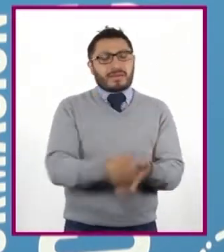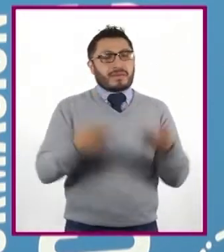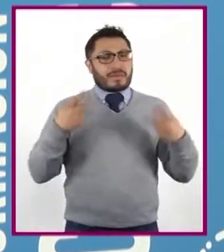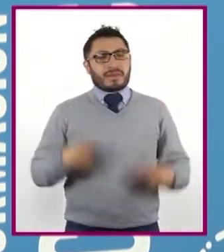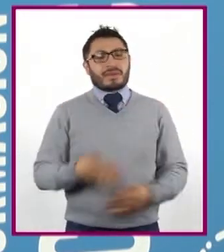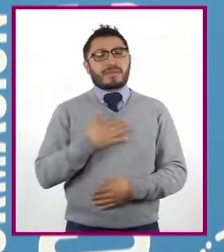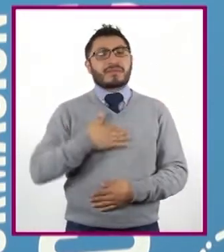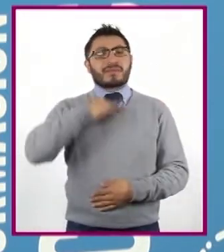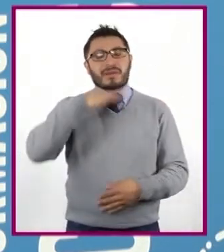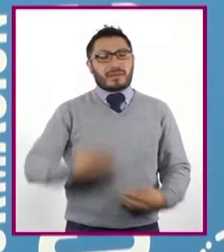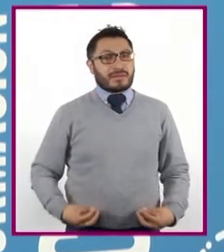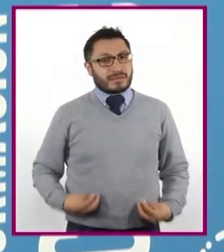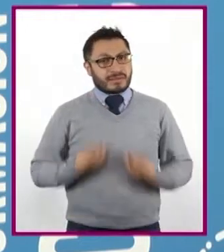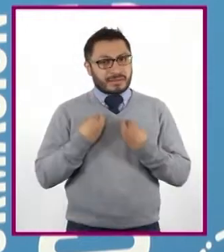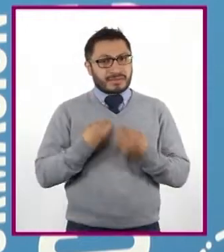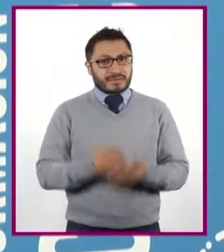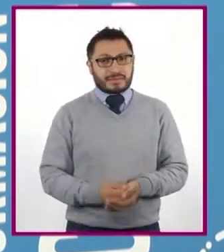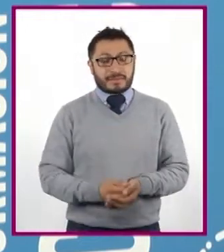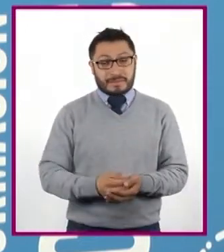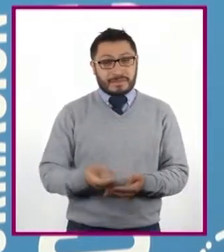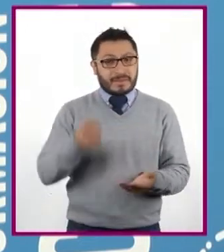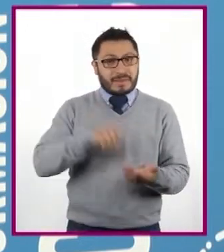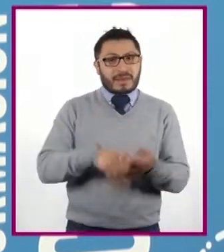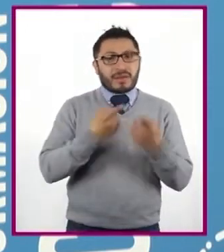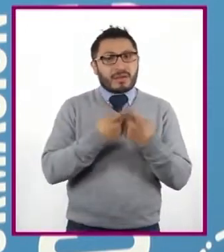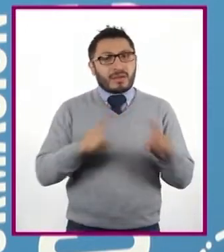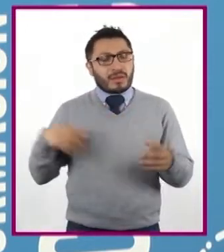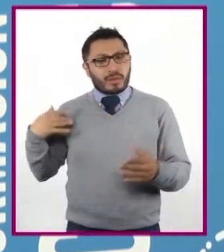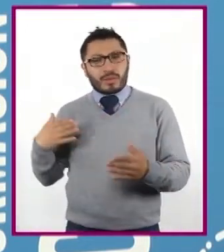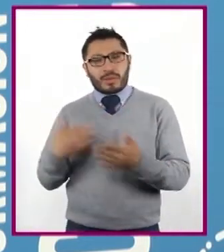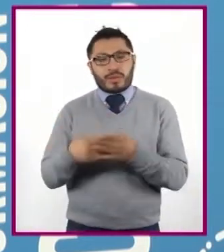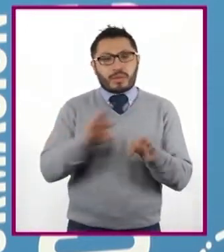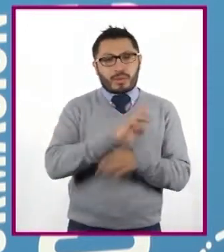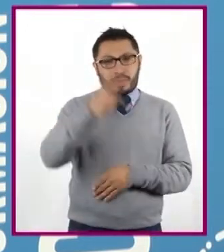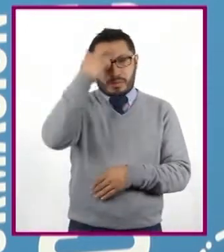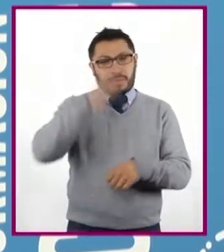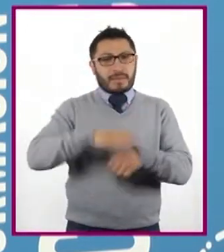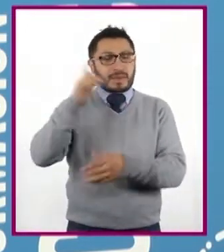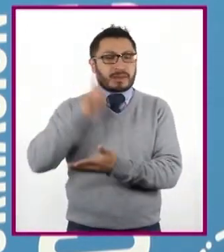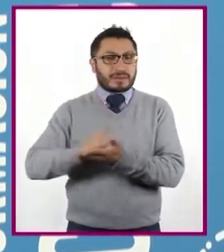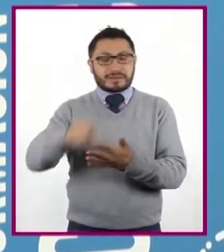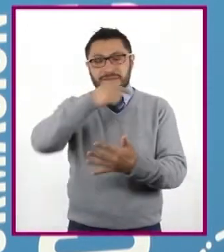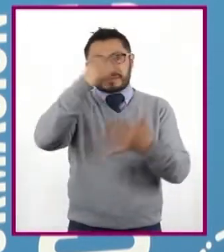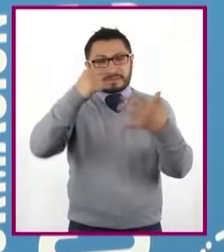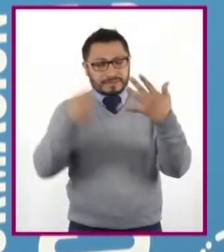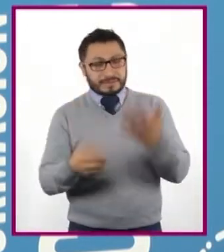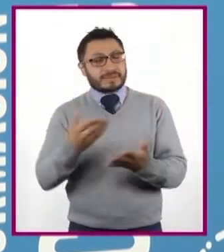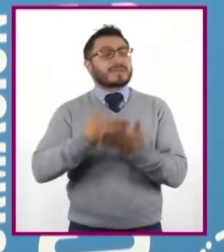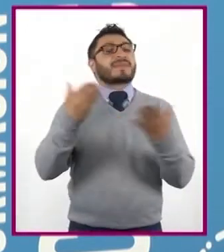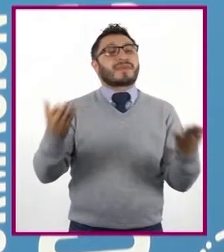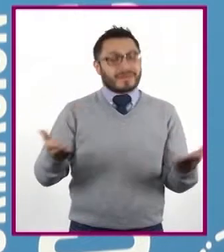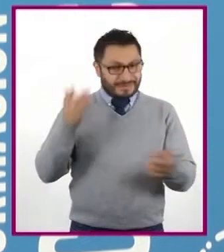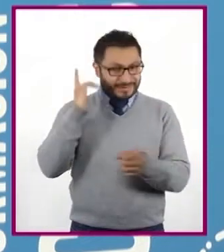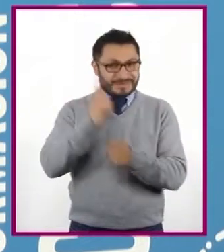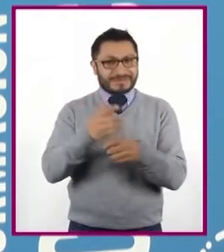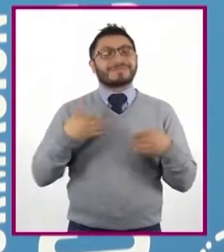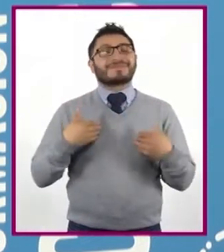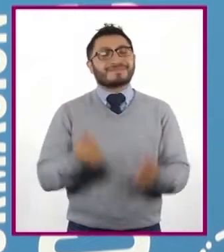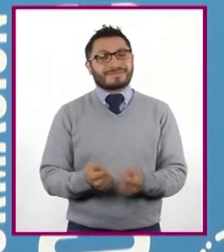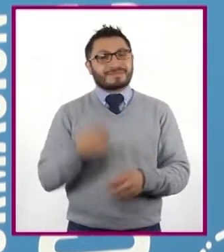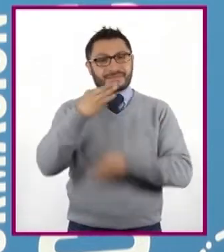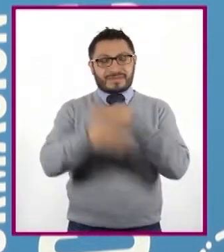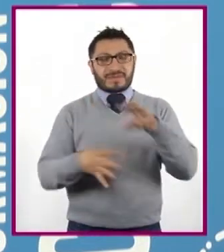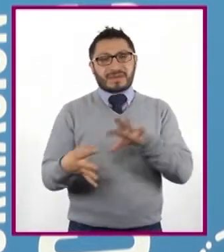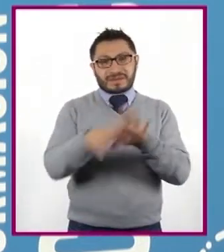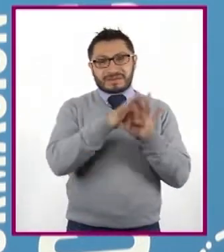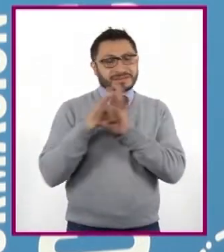con dignidad. En el proceso se han reconocido cada vez más derechos. Ahora sabemos que todos están